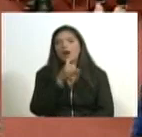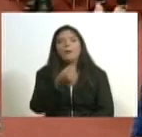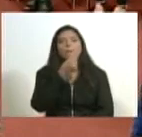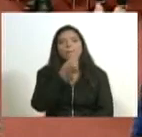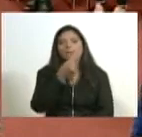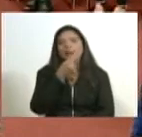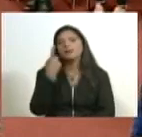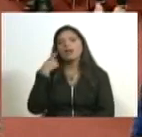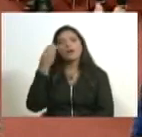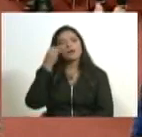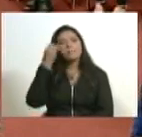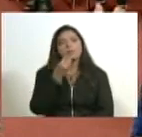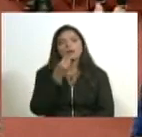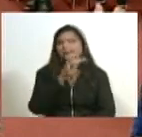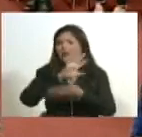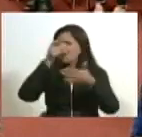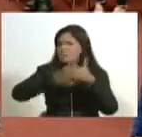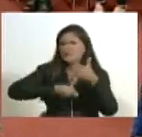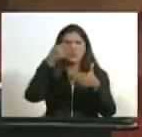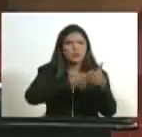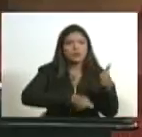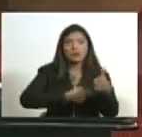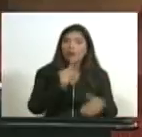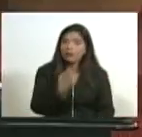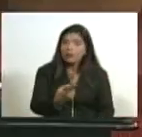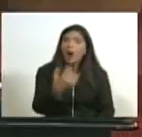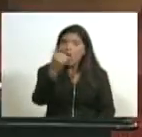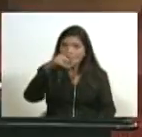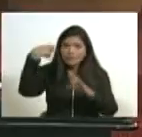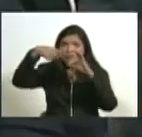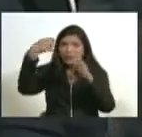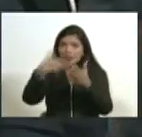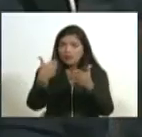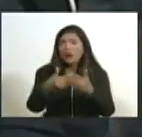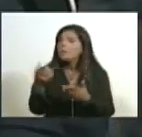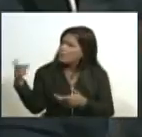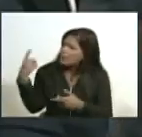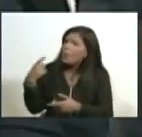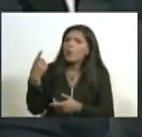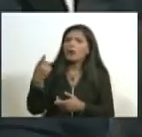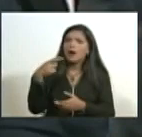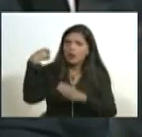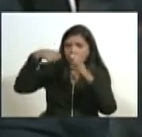opinión, de expresión, se acababa. ¿Qué lo dijeron? Ahí están los videos, Ernesto, vamos a buscarlo.